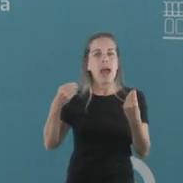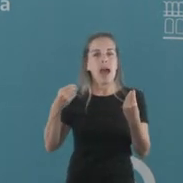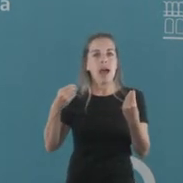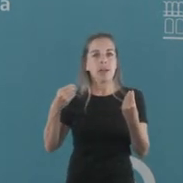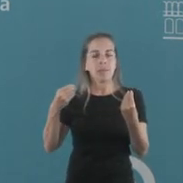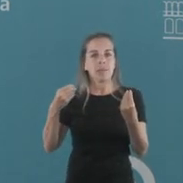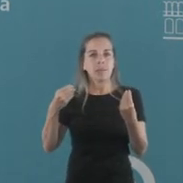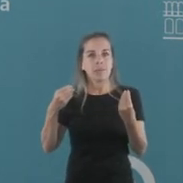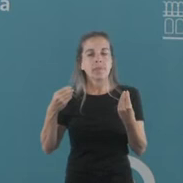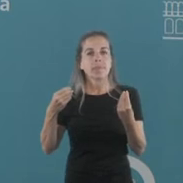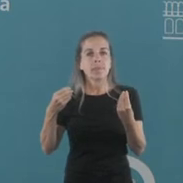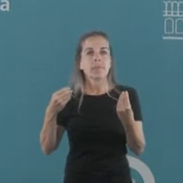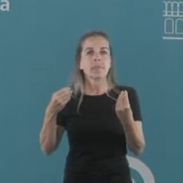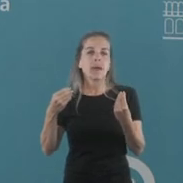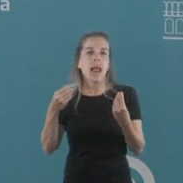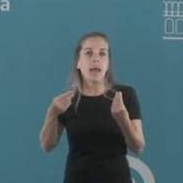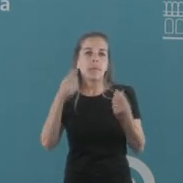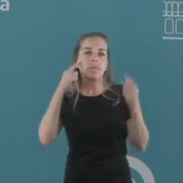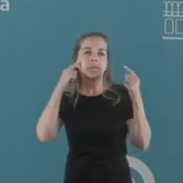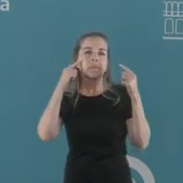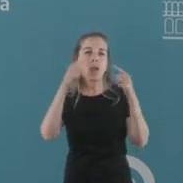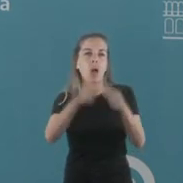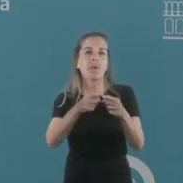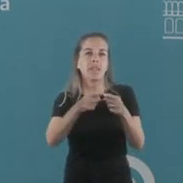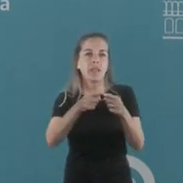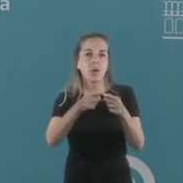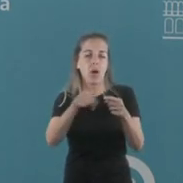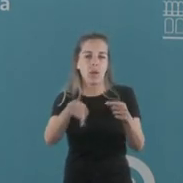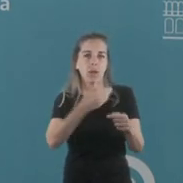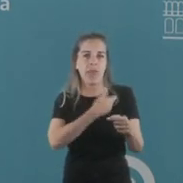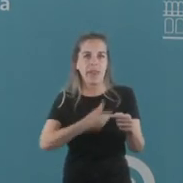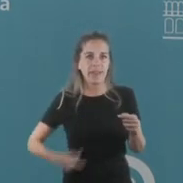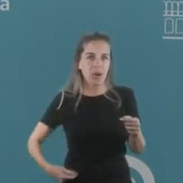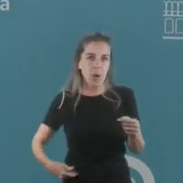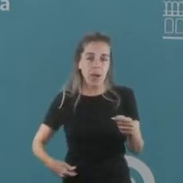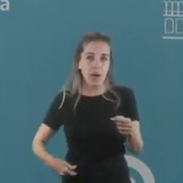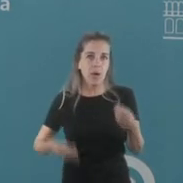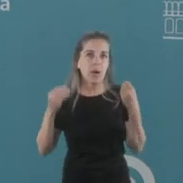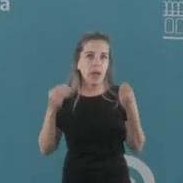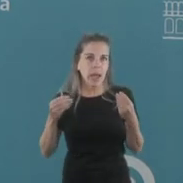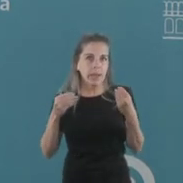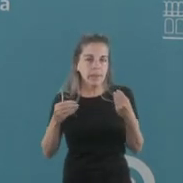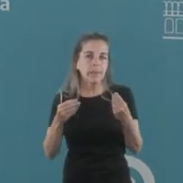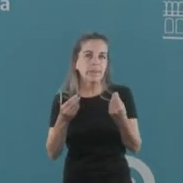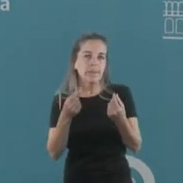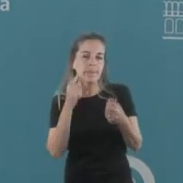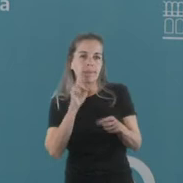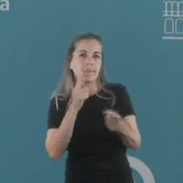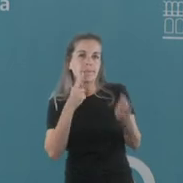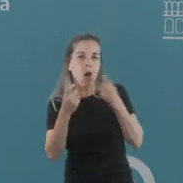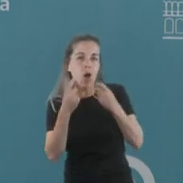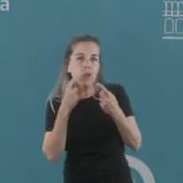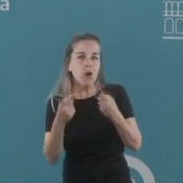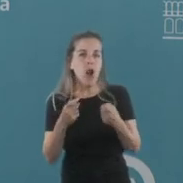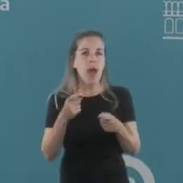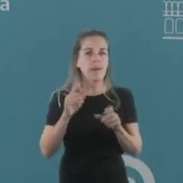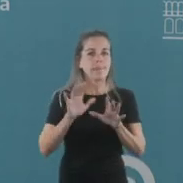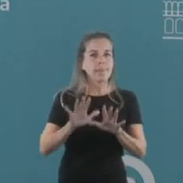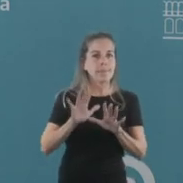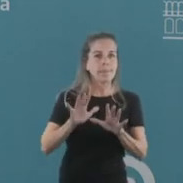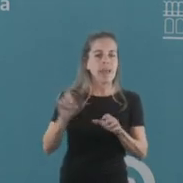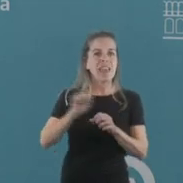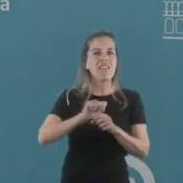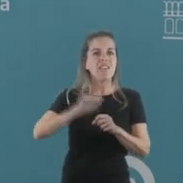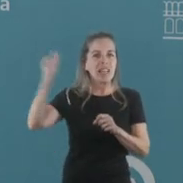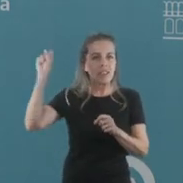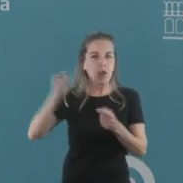que el objetivo central que tiene este gobierno, que es la contención de la inflación, la contención de los